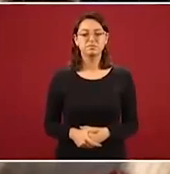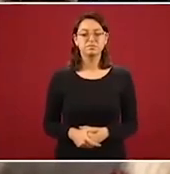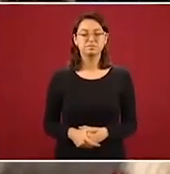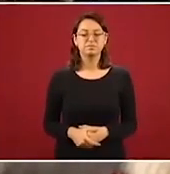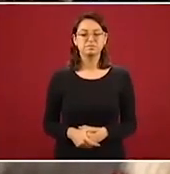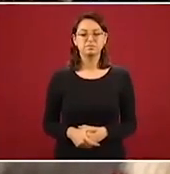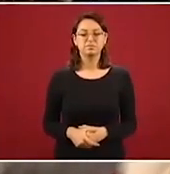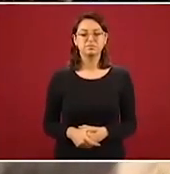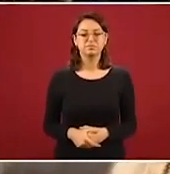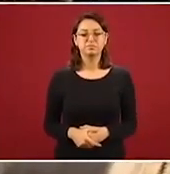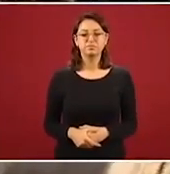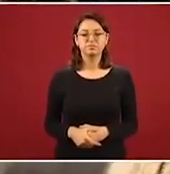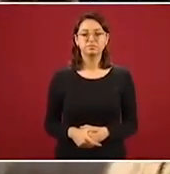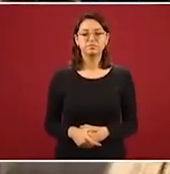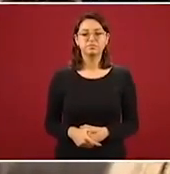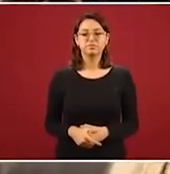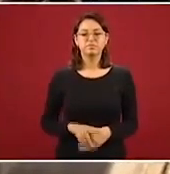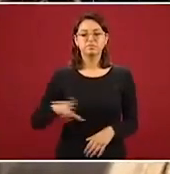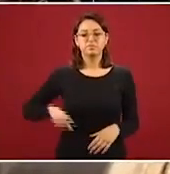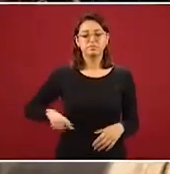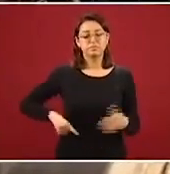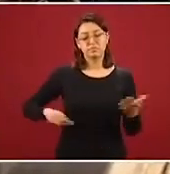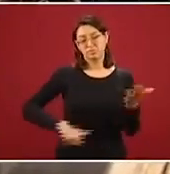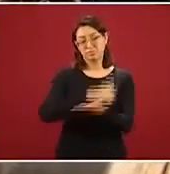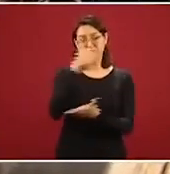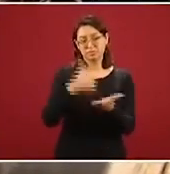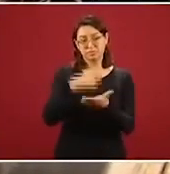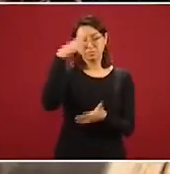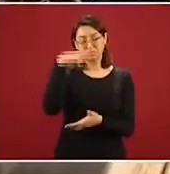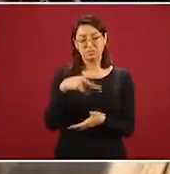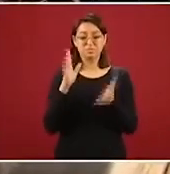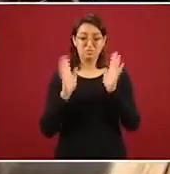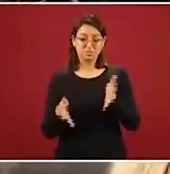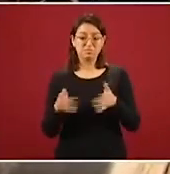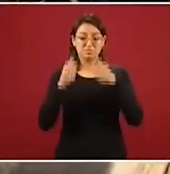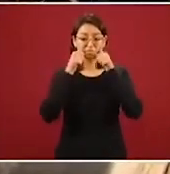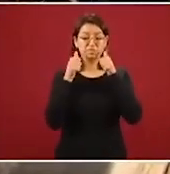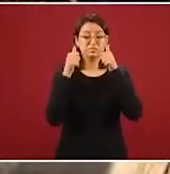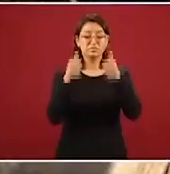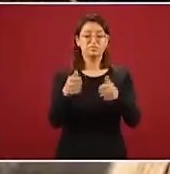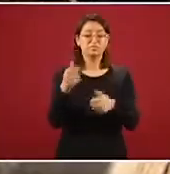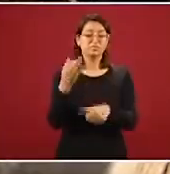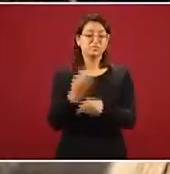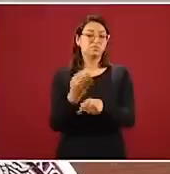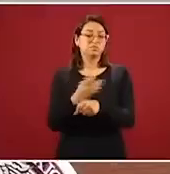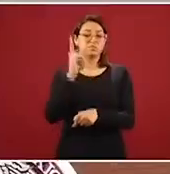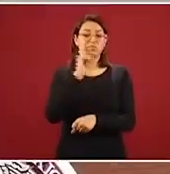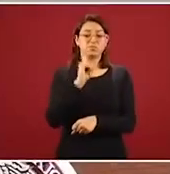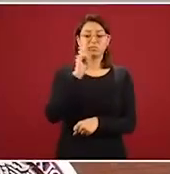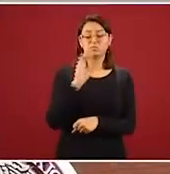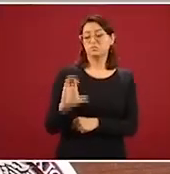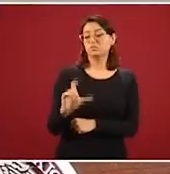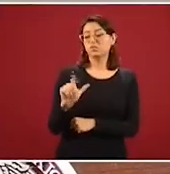parte del gobierno de la ciudad. Claudia Sheinbaum está